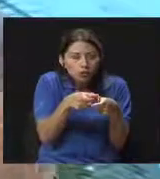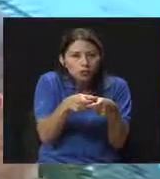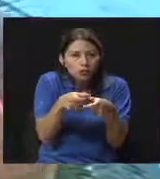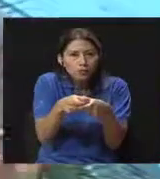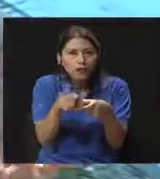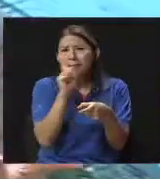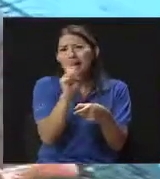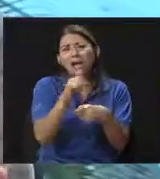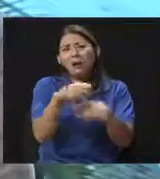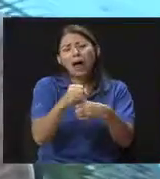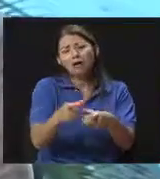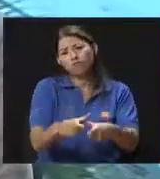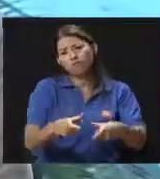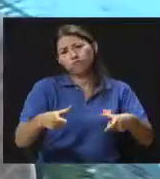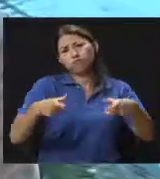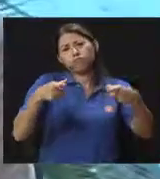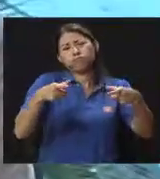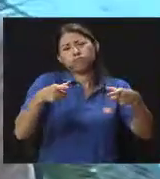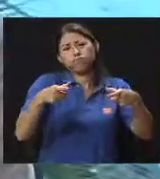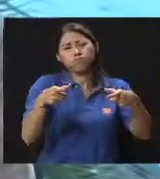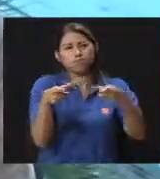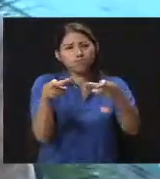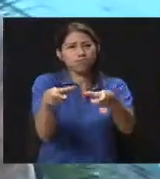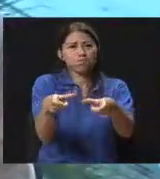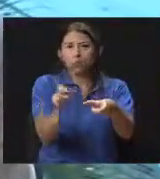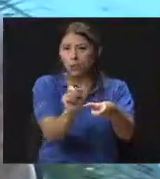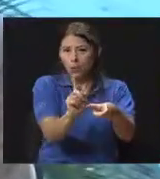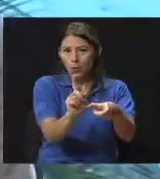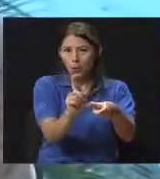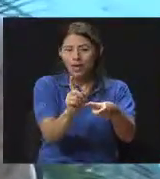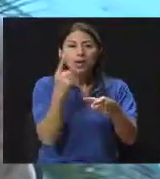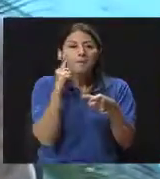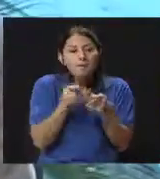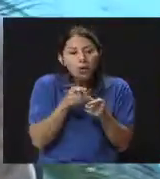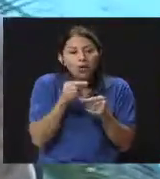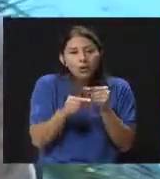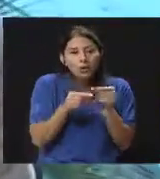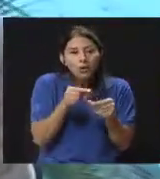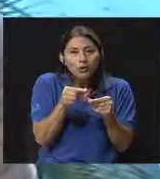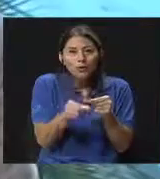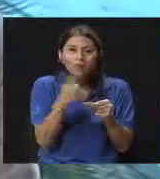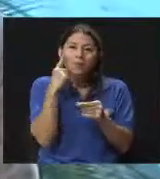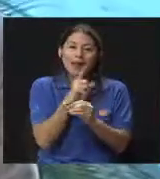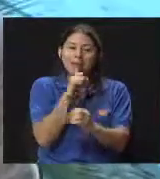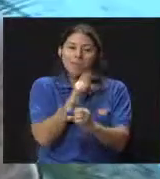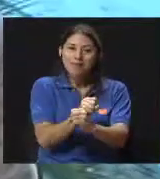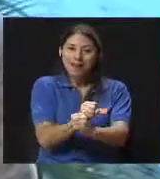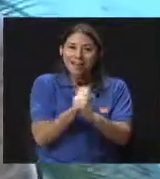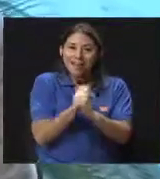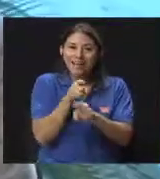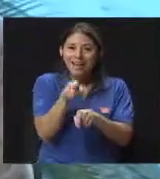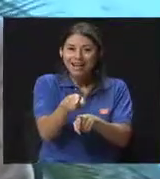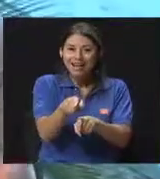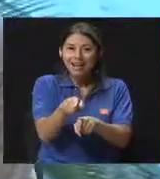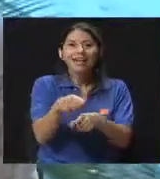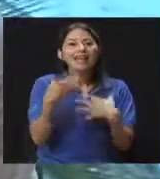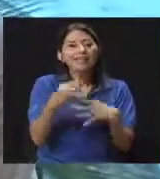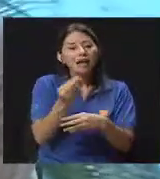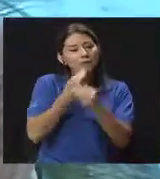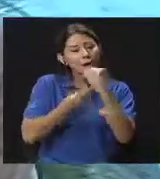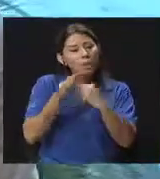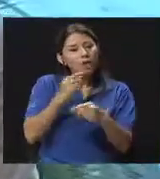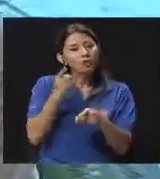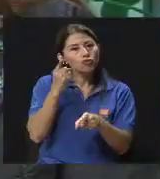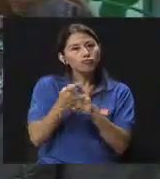caso de manera incorrecta y de alguna manera garantizarle al niño que está recibiendo una cantidad apropiada para su